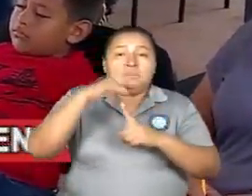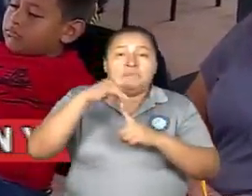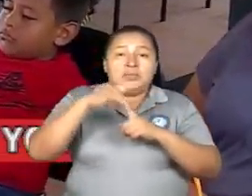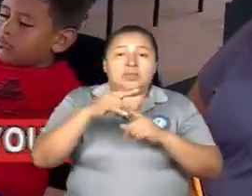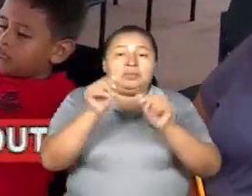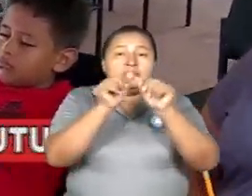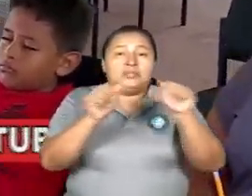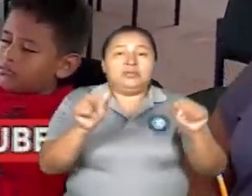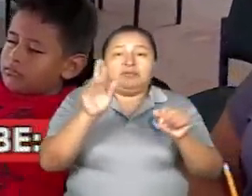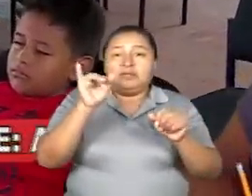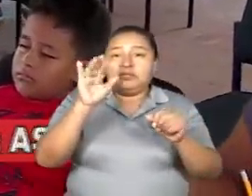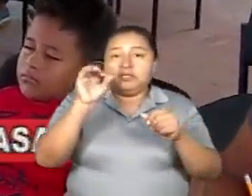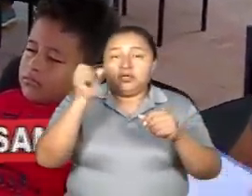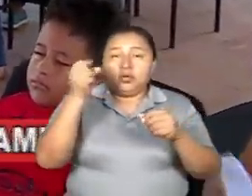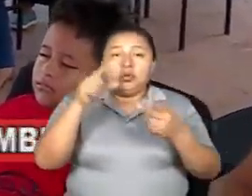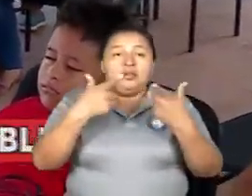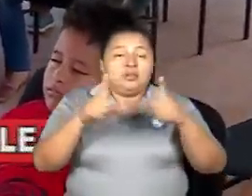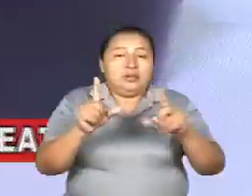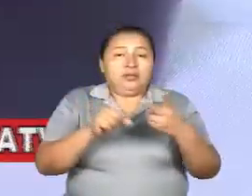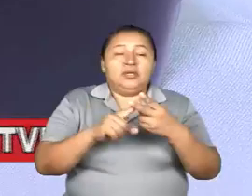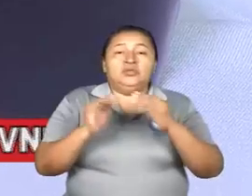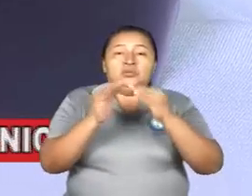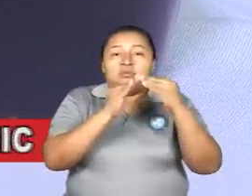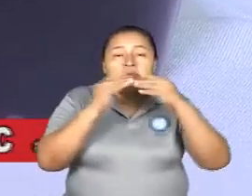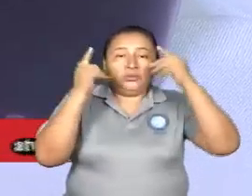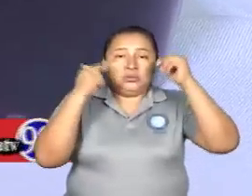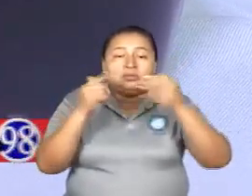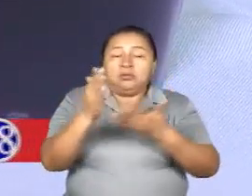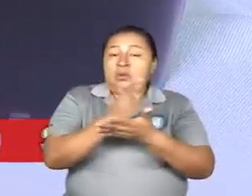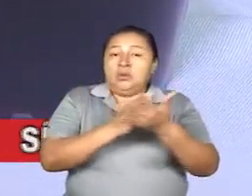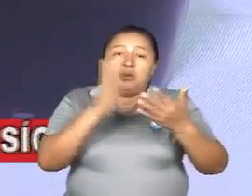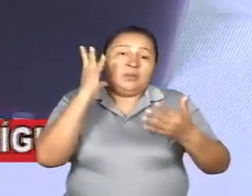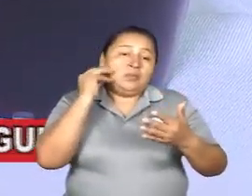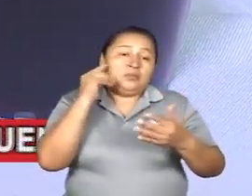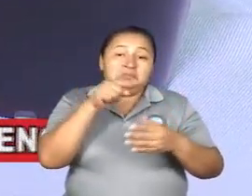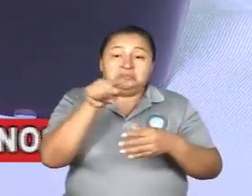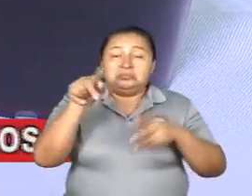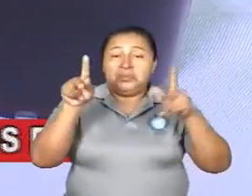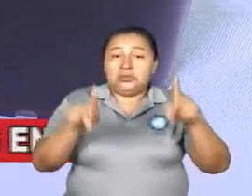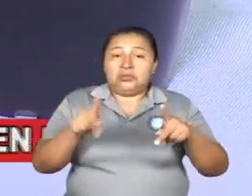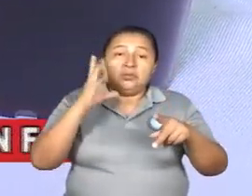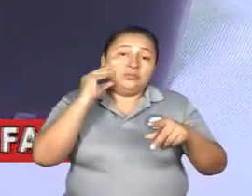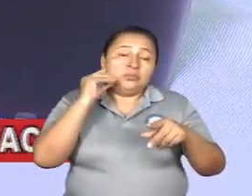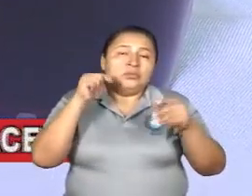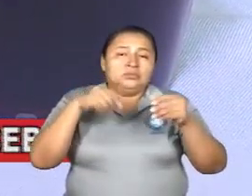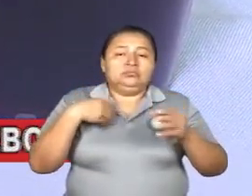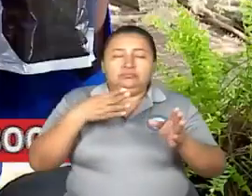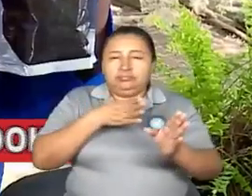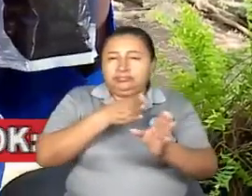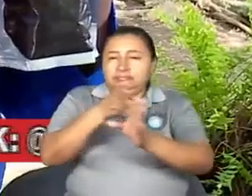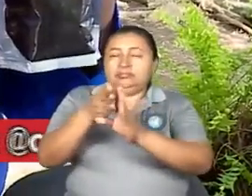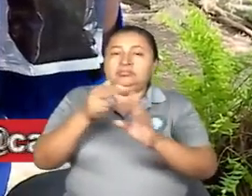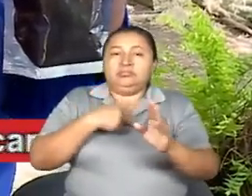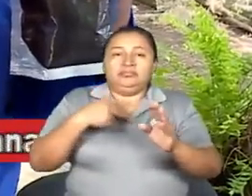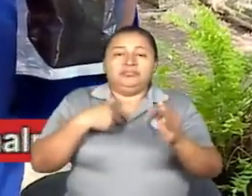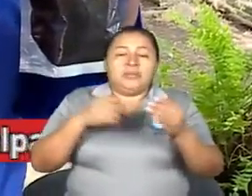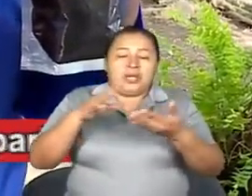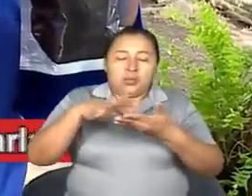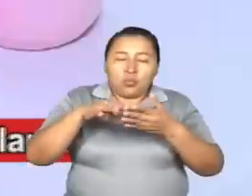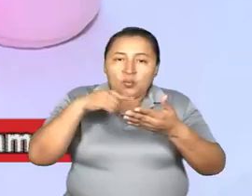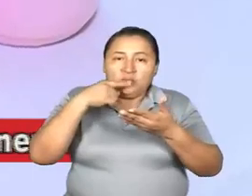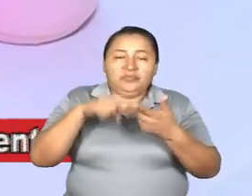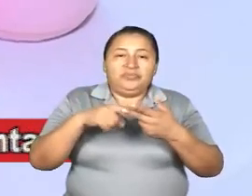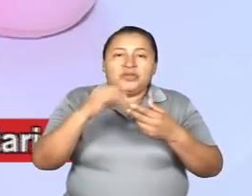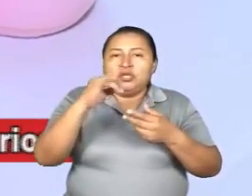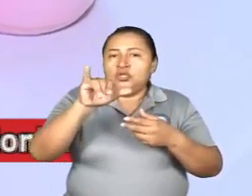y Ciudad Sandino. Algunas de las experiencias de los protagonistas estaban encauzadas en la elaboración de cajetas,